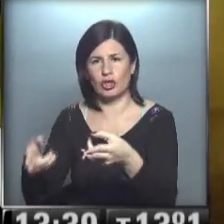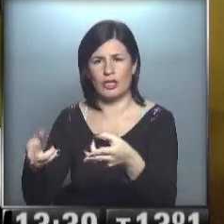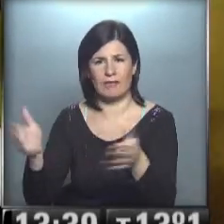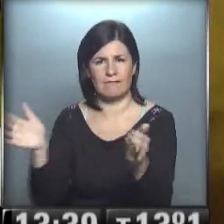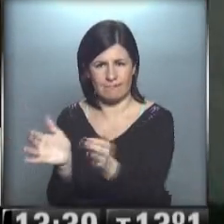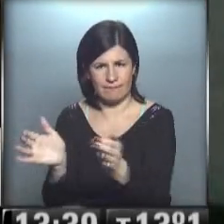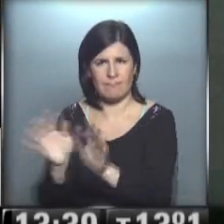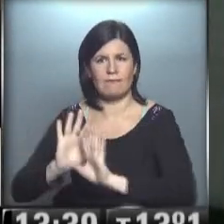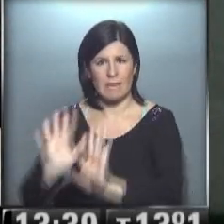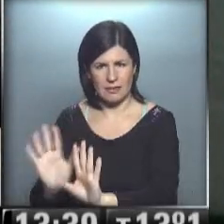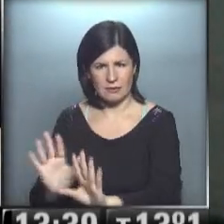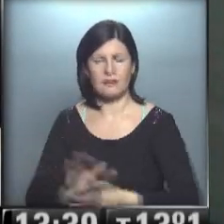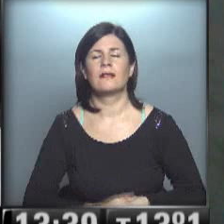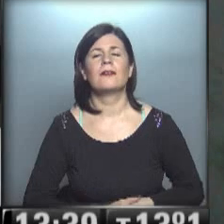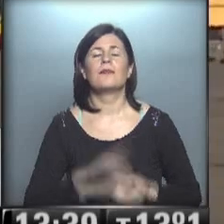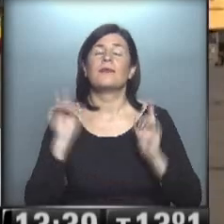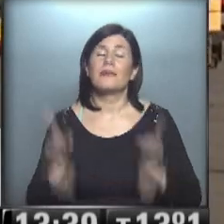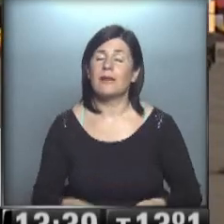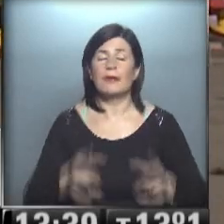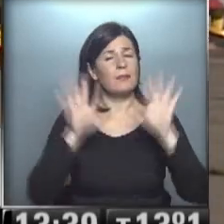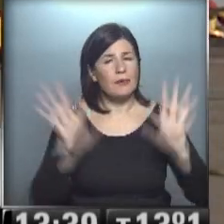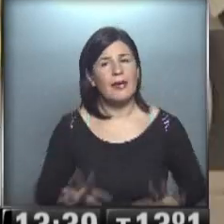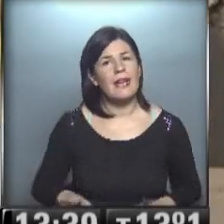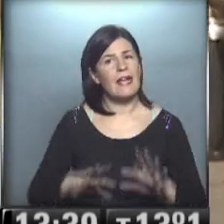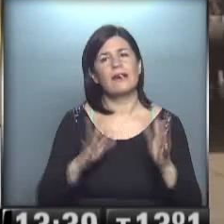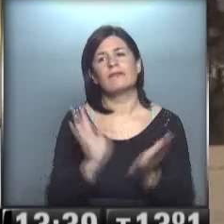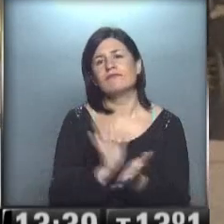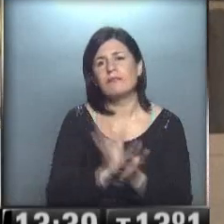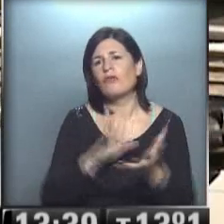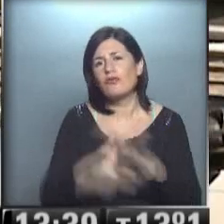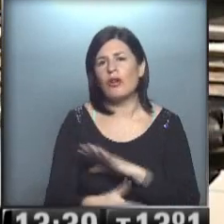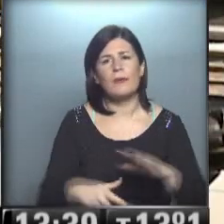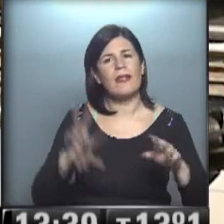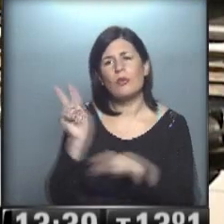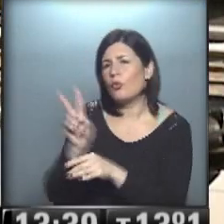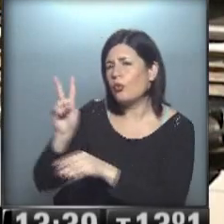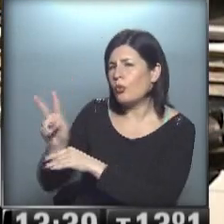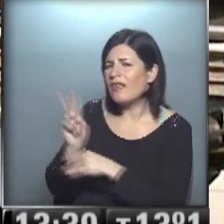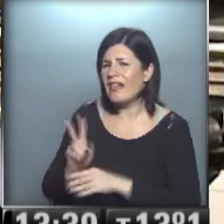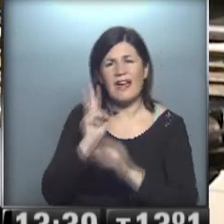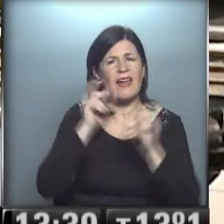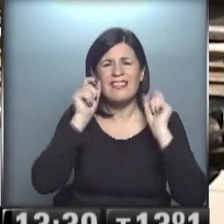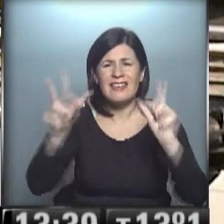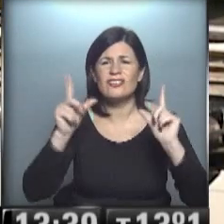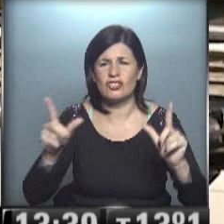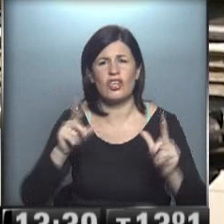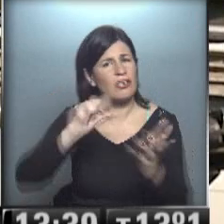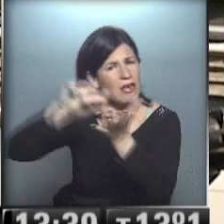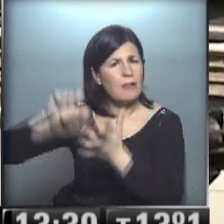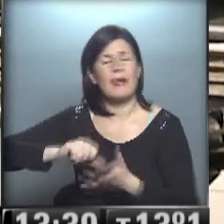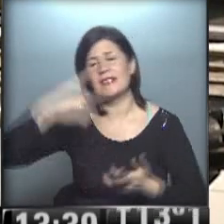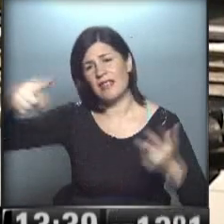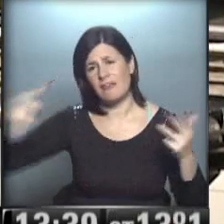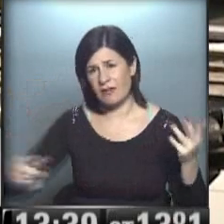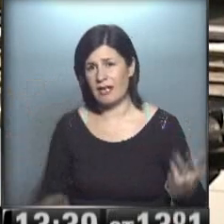lado, montar todo un sistema de vigilancia en los distintos países, ya que realmente es